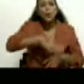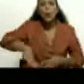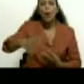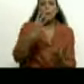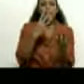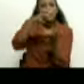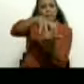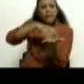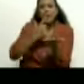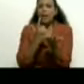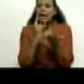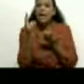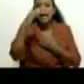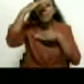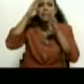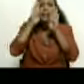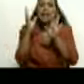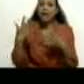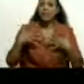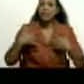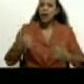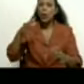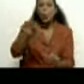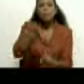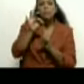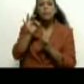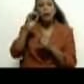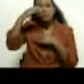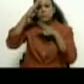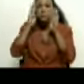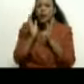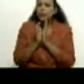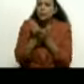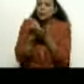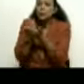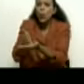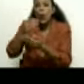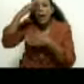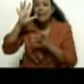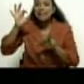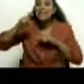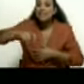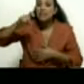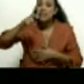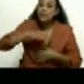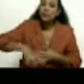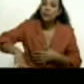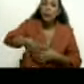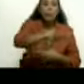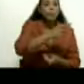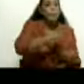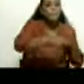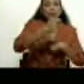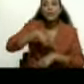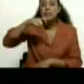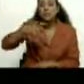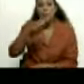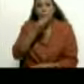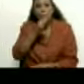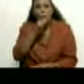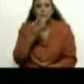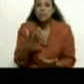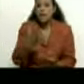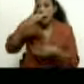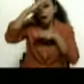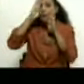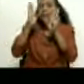campo soberano, además de la atención integral, que los tomen en cuenta y que le den, como quien dice, la atención en cada uno de los productos que ustedes necesitan. Oye, sí